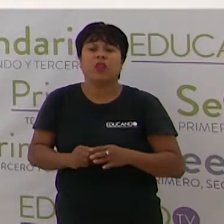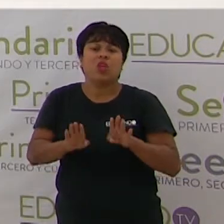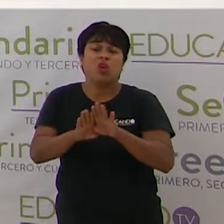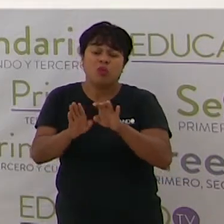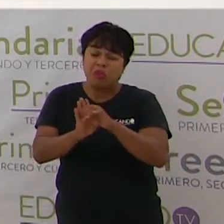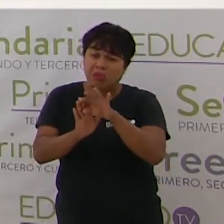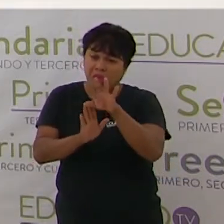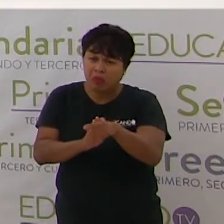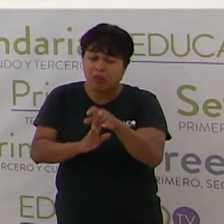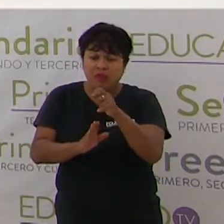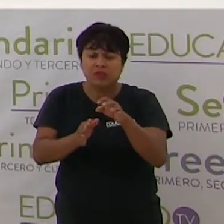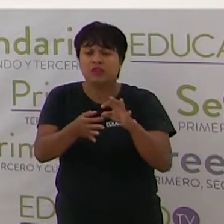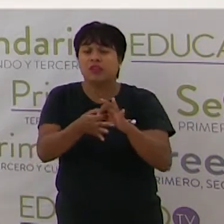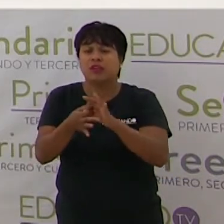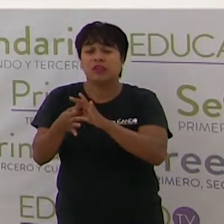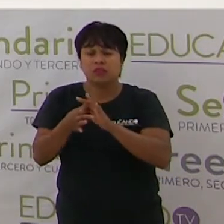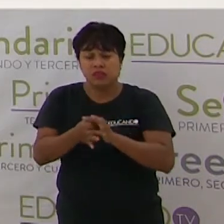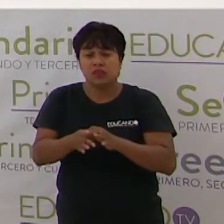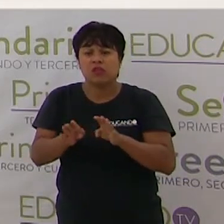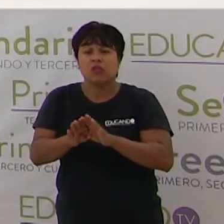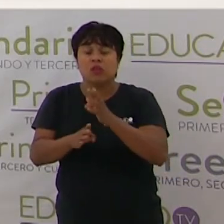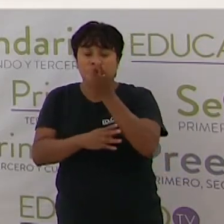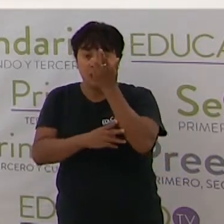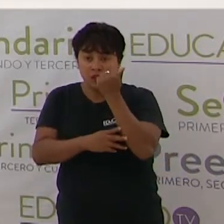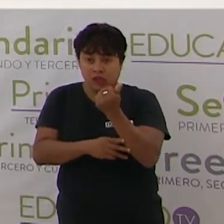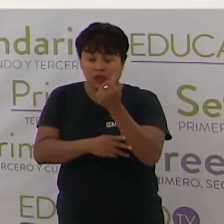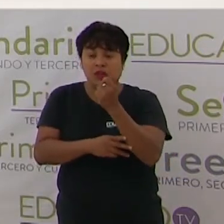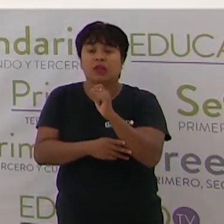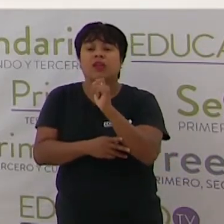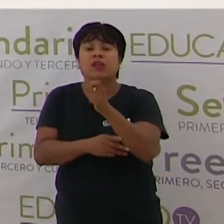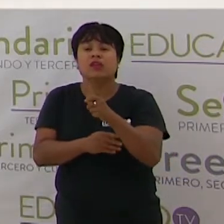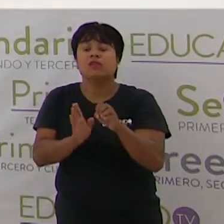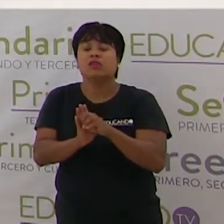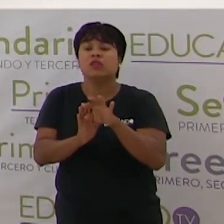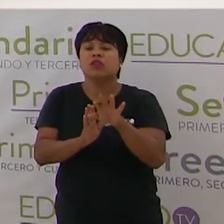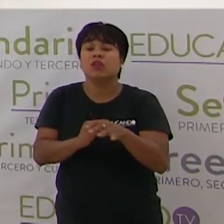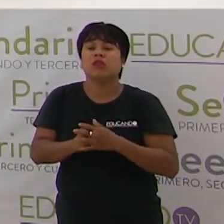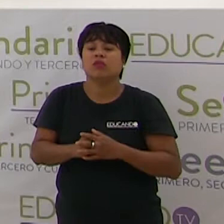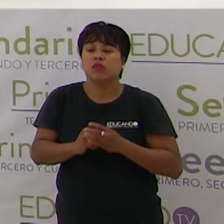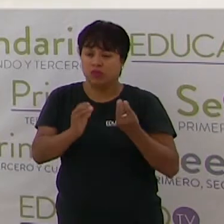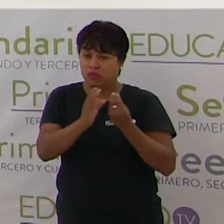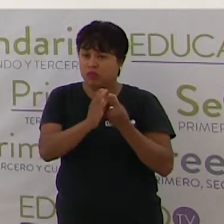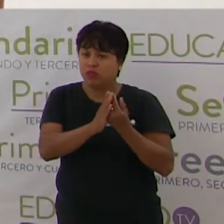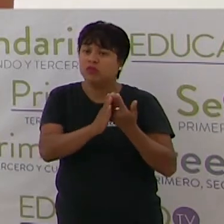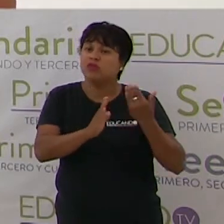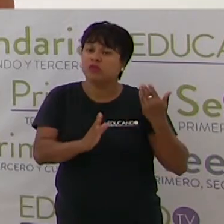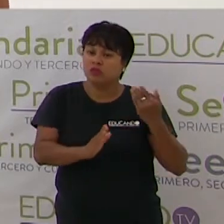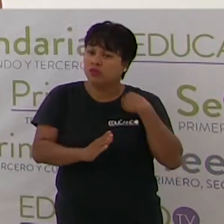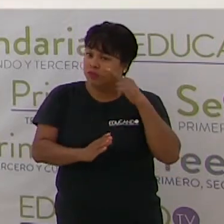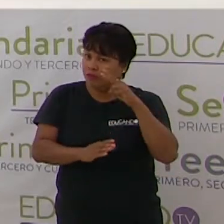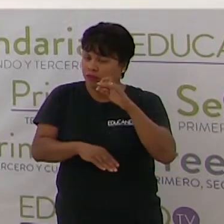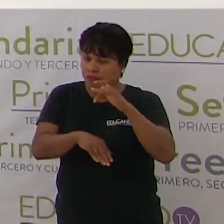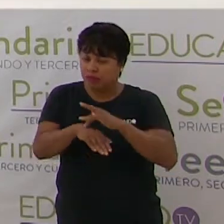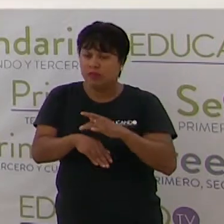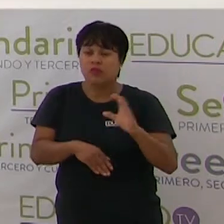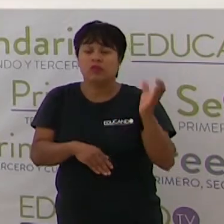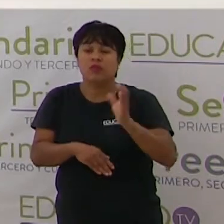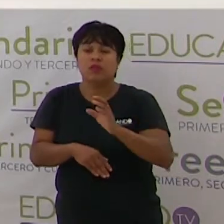ejemplo de una relación o de una razón, niñas y niños, es, por ejemplo, y en una sesión anterior lo estuvimos viendo, cuando